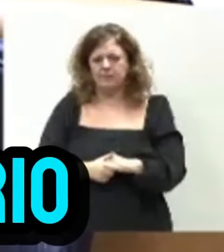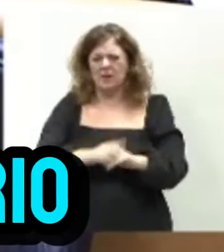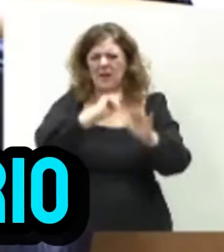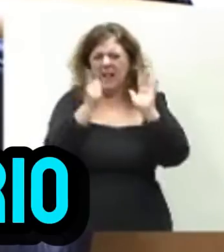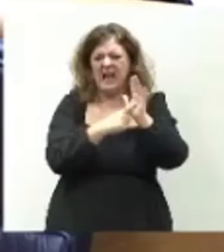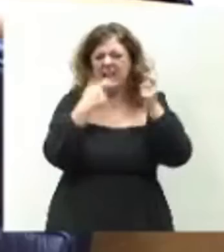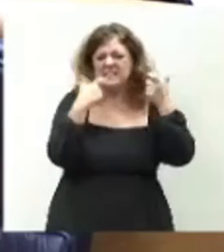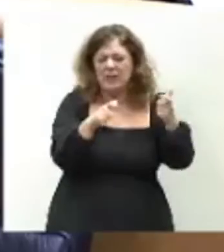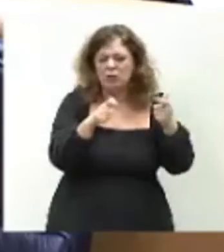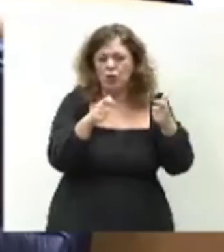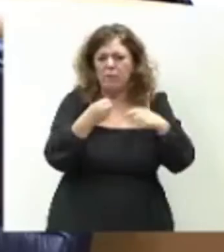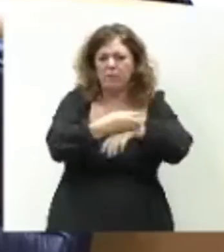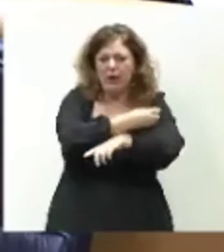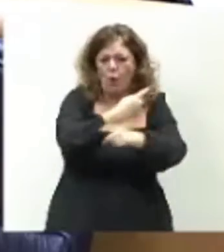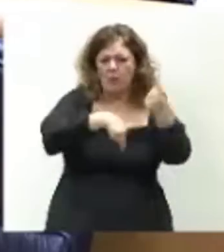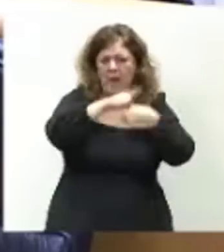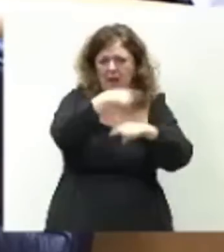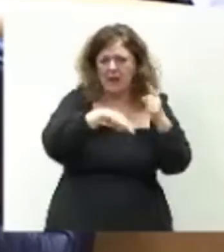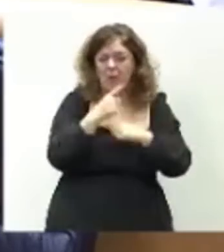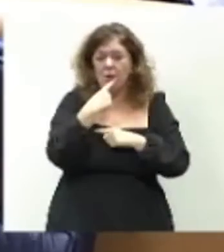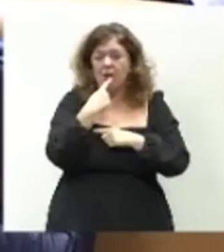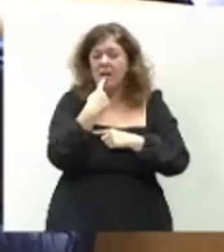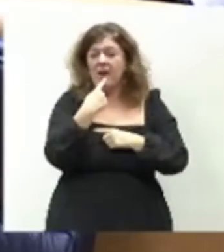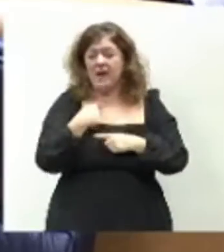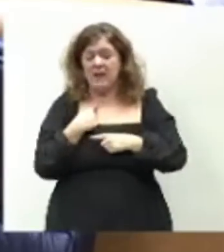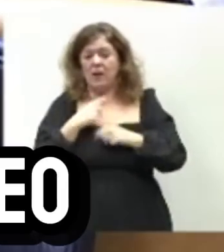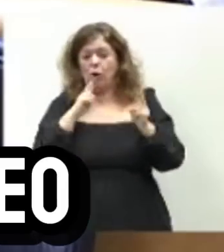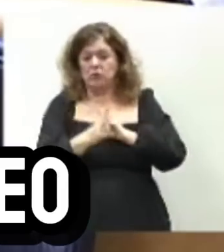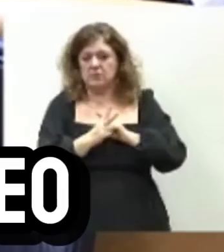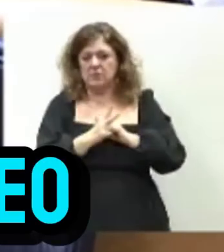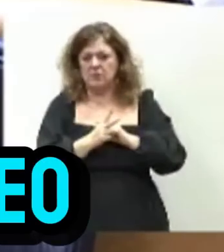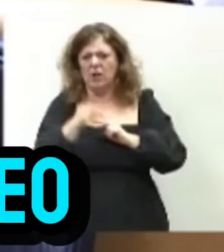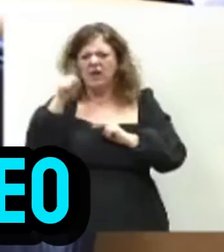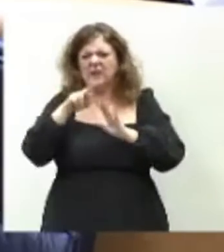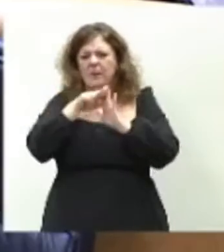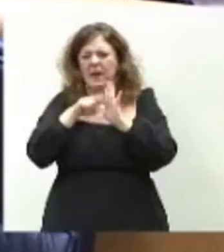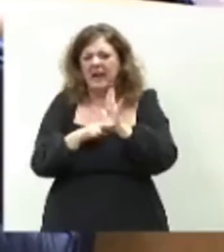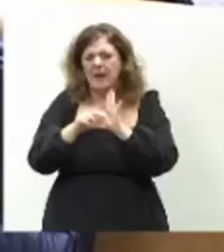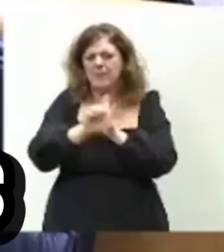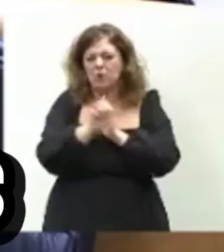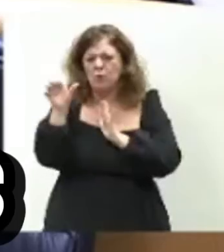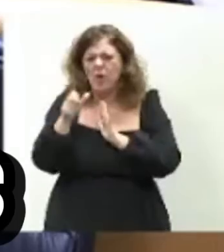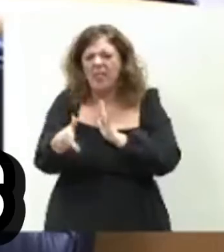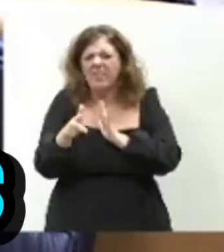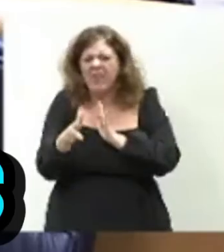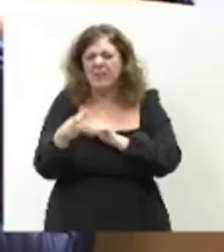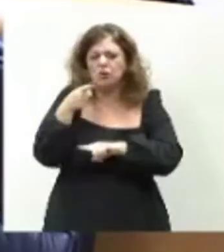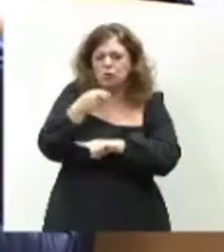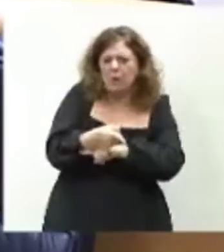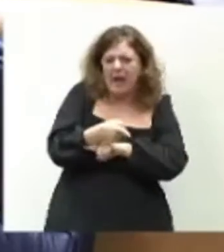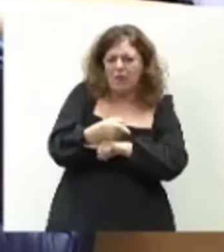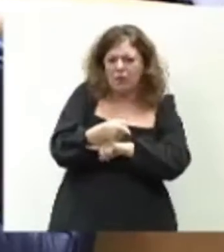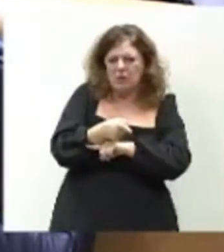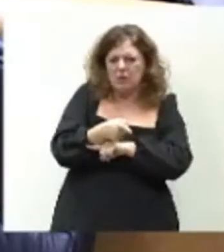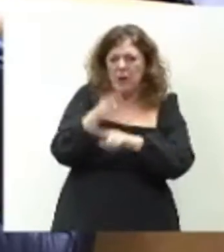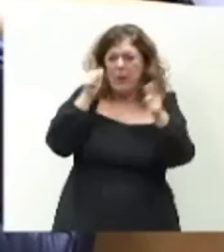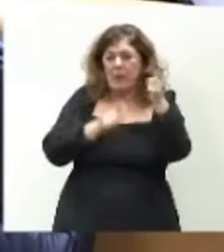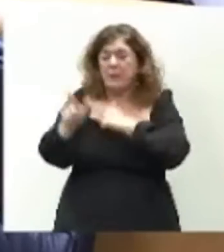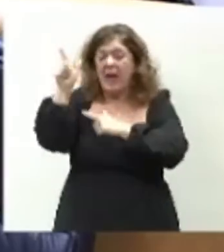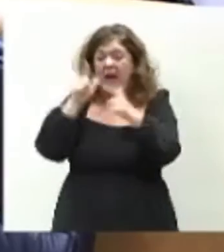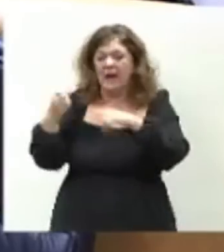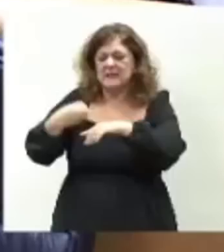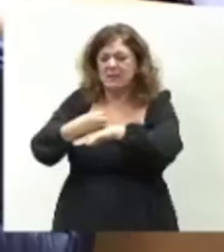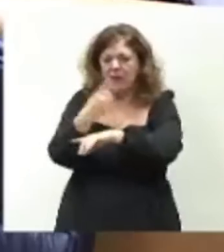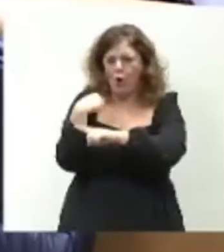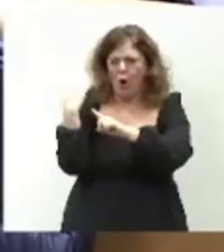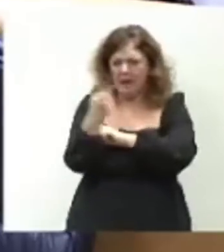Sector Ferroviario, contestando a lo que usted me pregunta, y también por el Reglamento Europeo de Derechos y Obligaciones de los Viajeros de Ferrocarril.